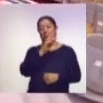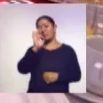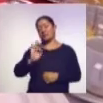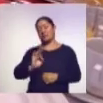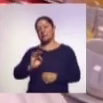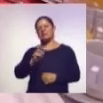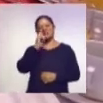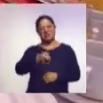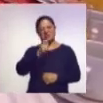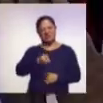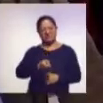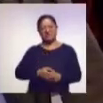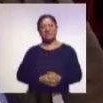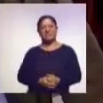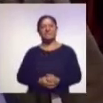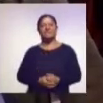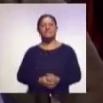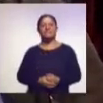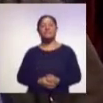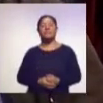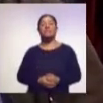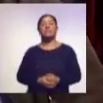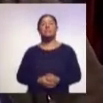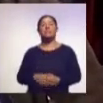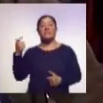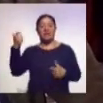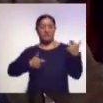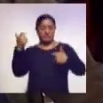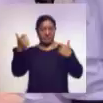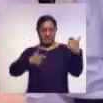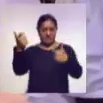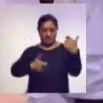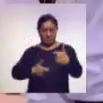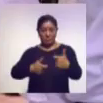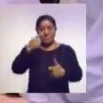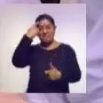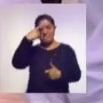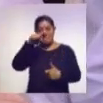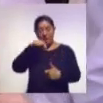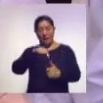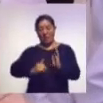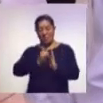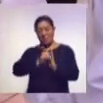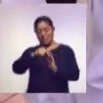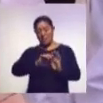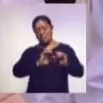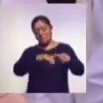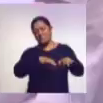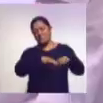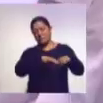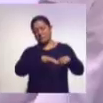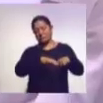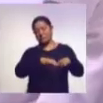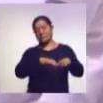¿Qué significa eso? Que hay inversión que genera empleos. De hecho, en los últimos años ha sido